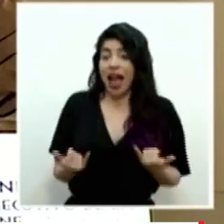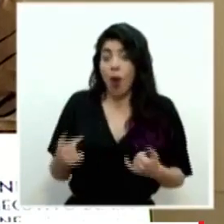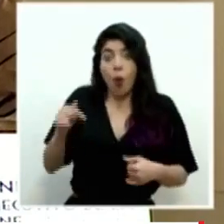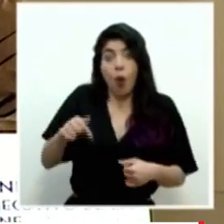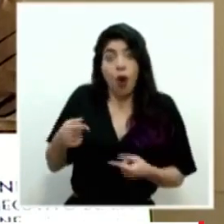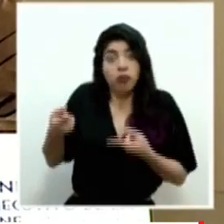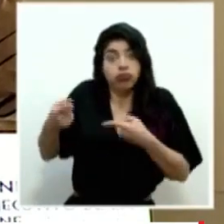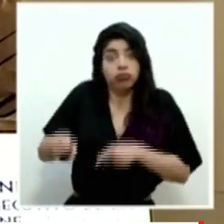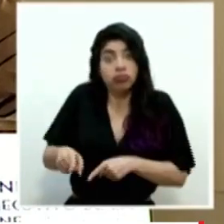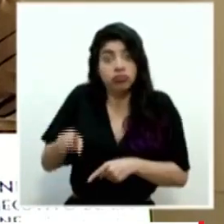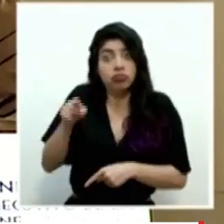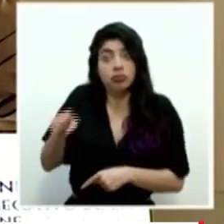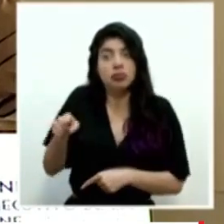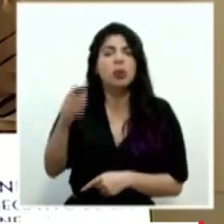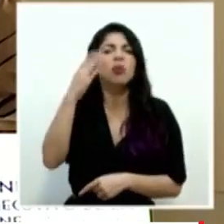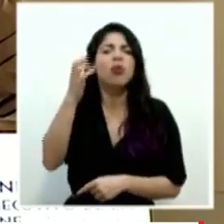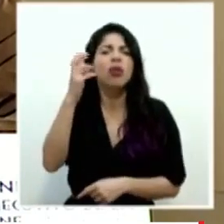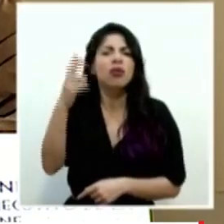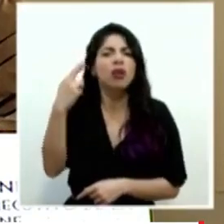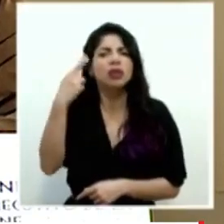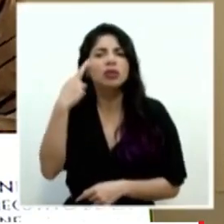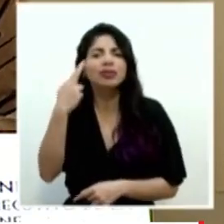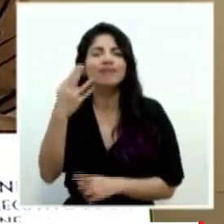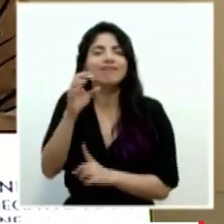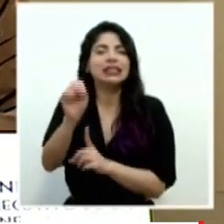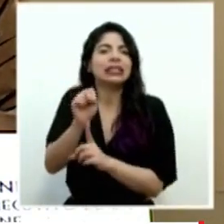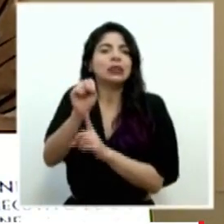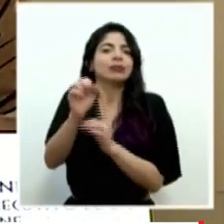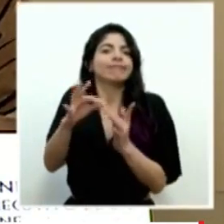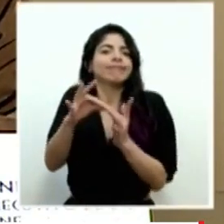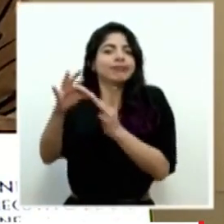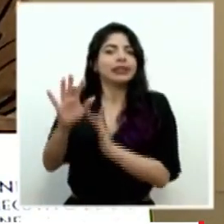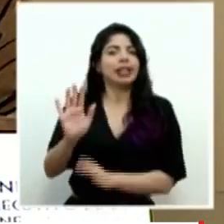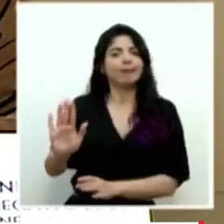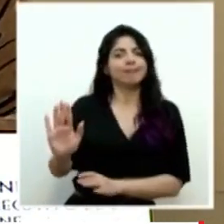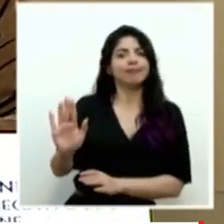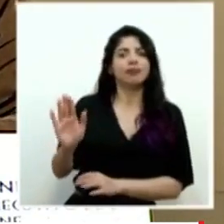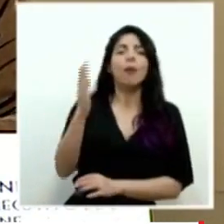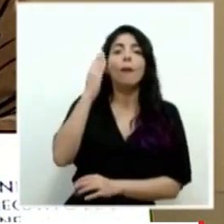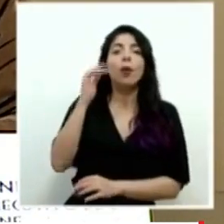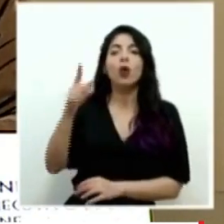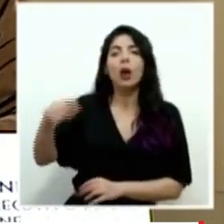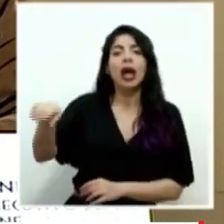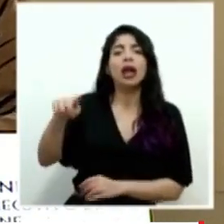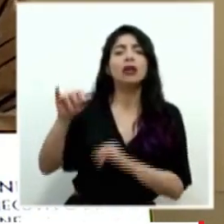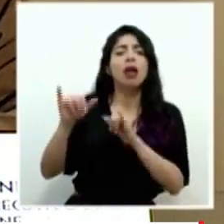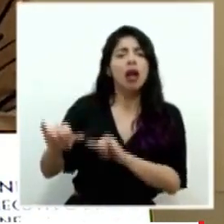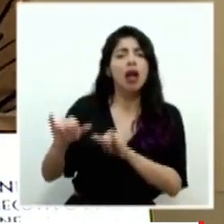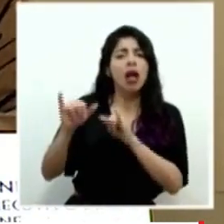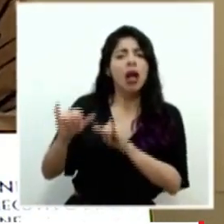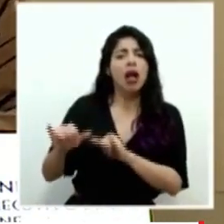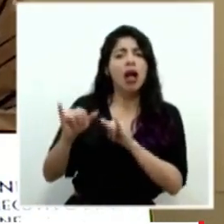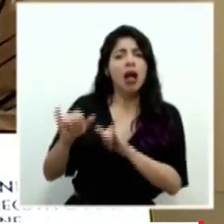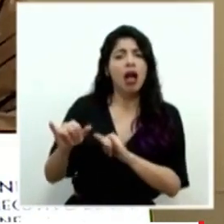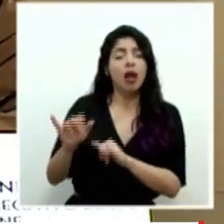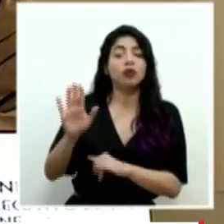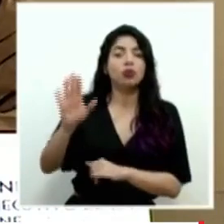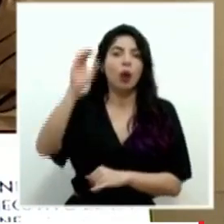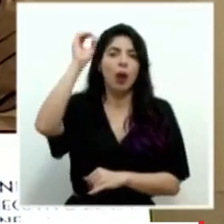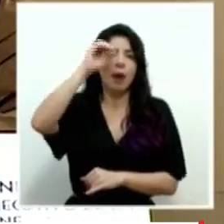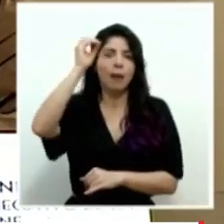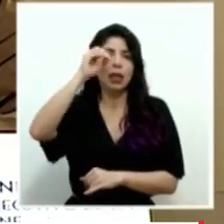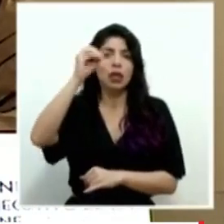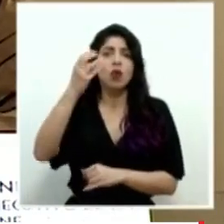hoy obedecen a condiciones particulares justamente porque ellos han estado muchísimo tiempo desde su